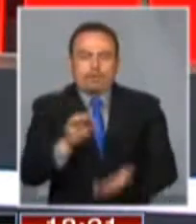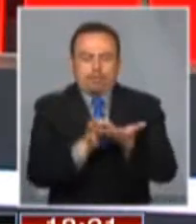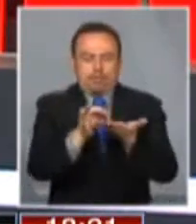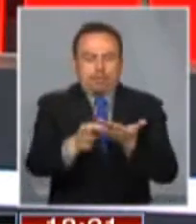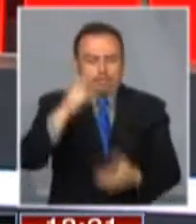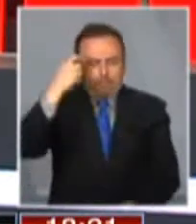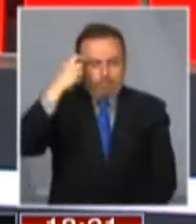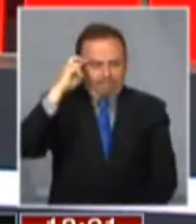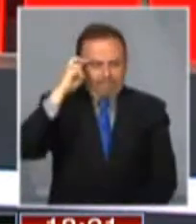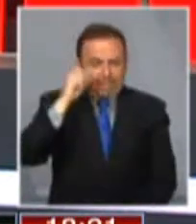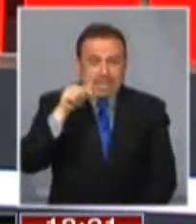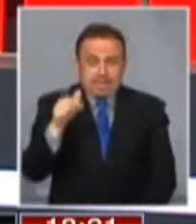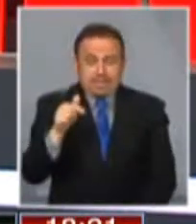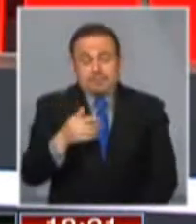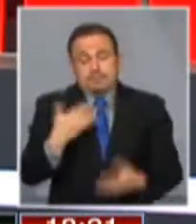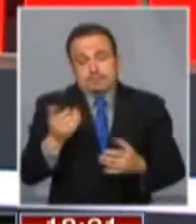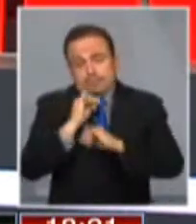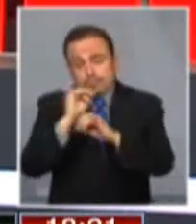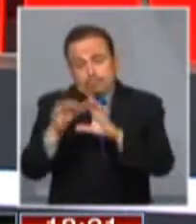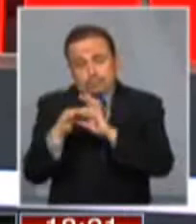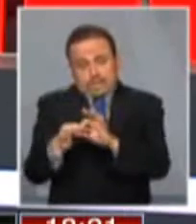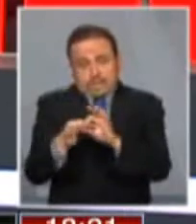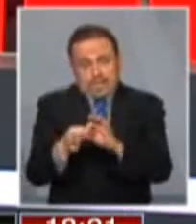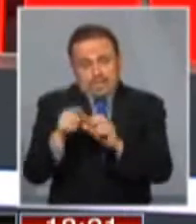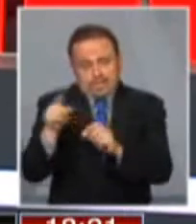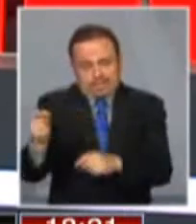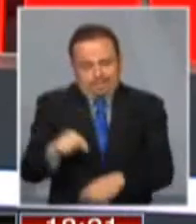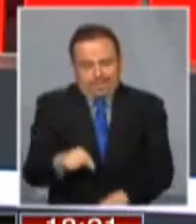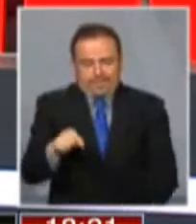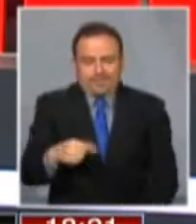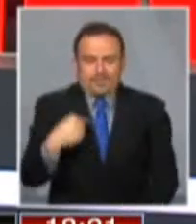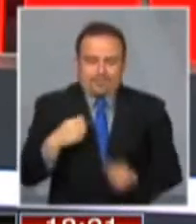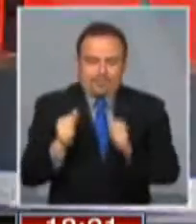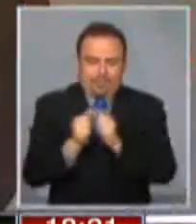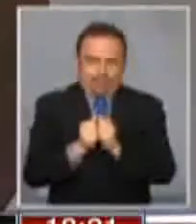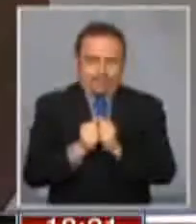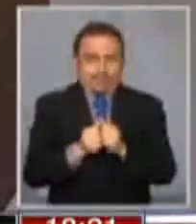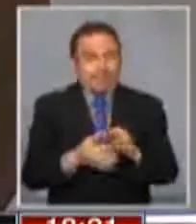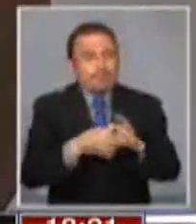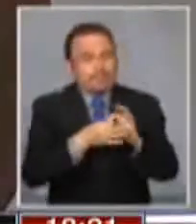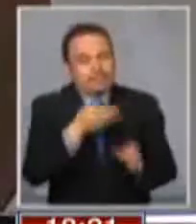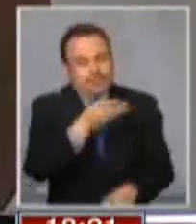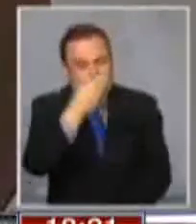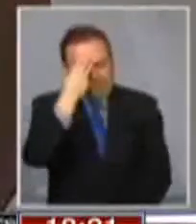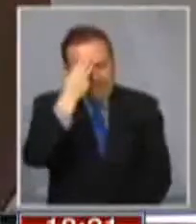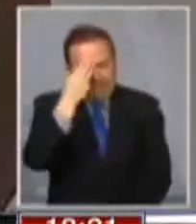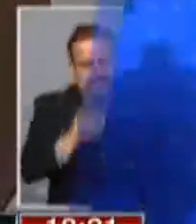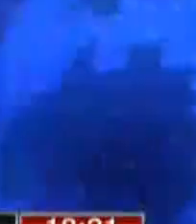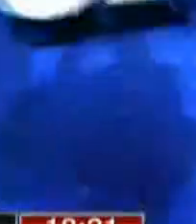Providencia. Seguramente vamos a seguir informando. Muchísimas gracias por estar aquí con nosotros. Muchas gracias, Matilde, a ti.